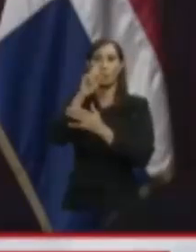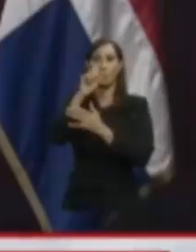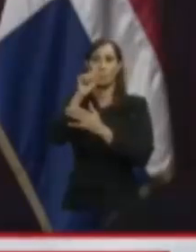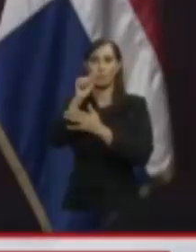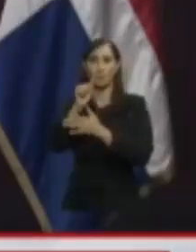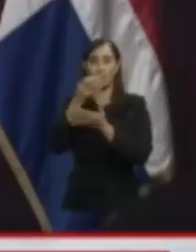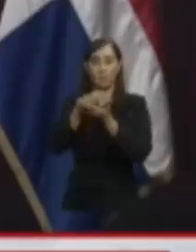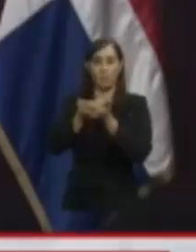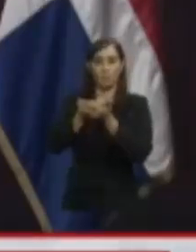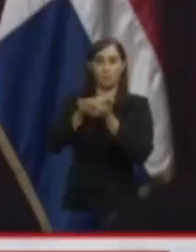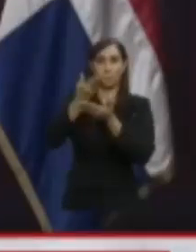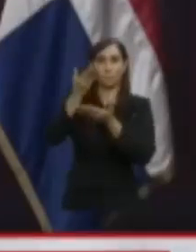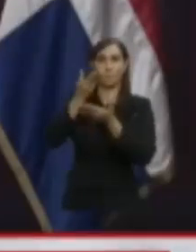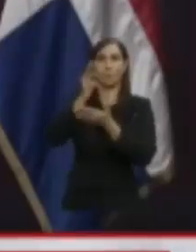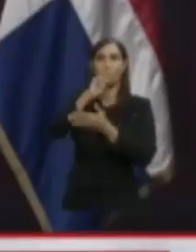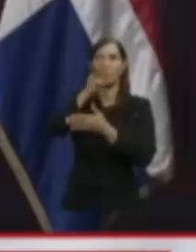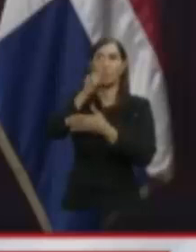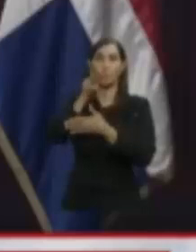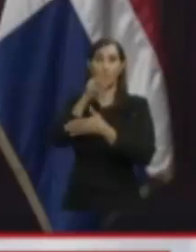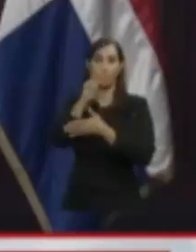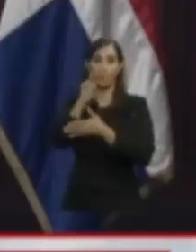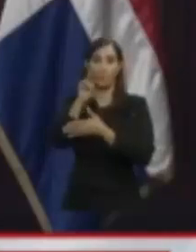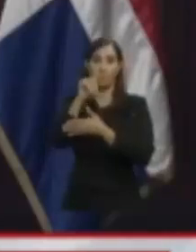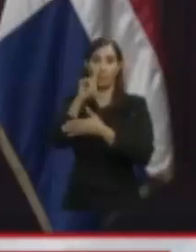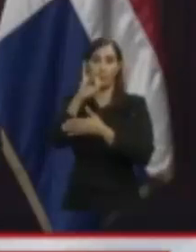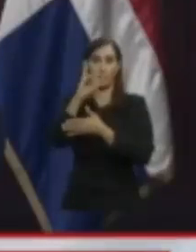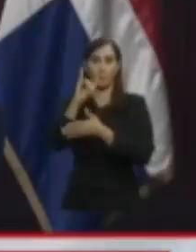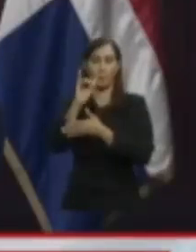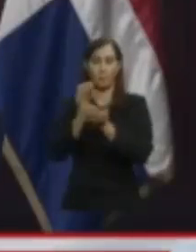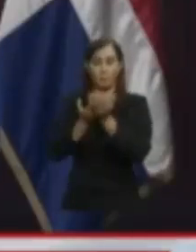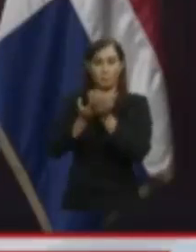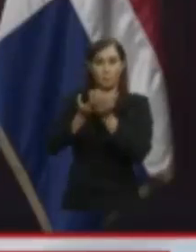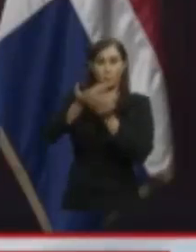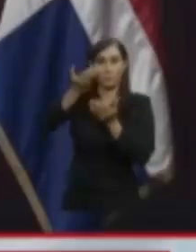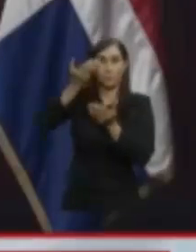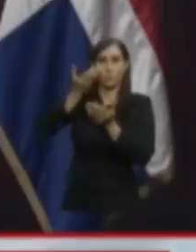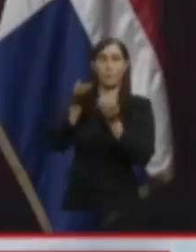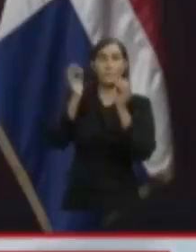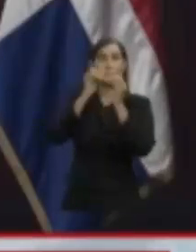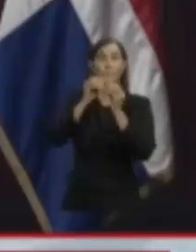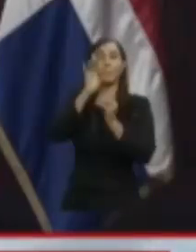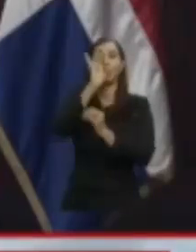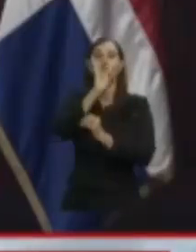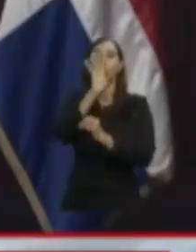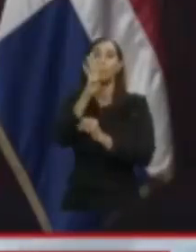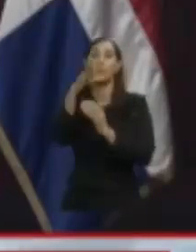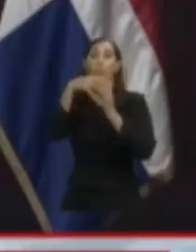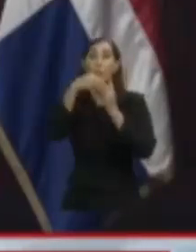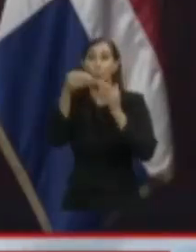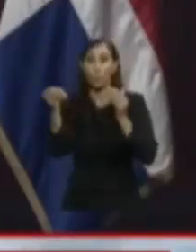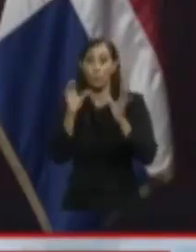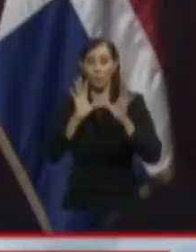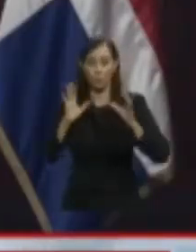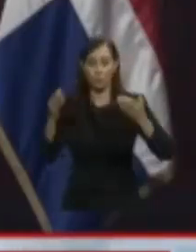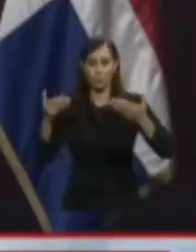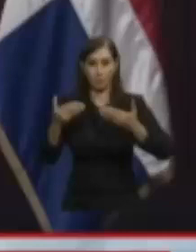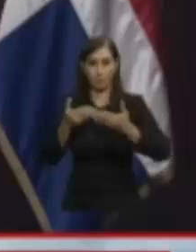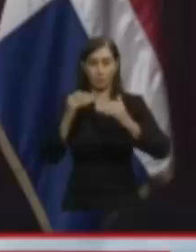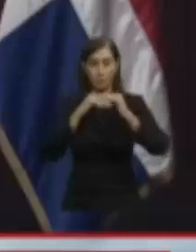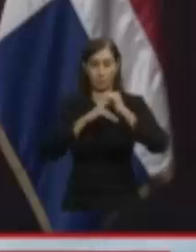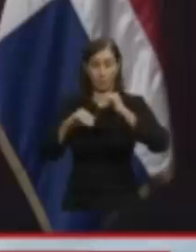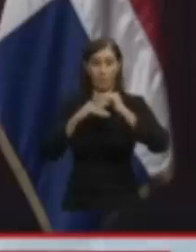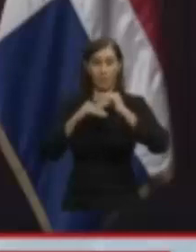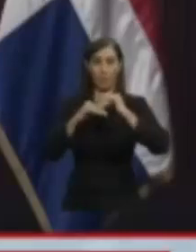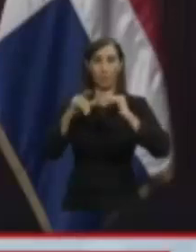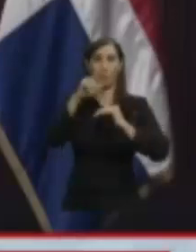Mira vamos a redireccionar esto como se ha hecho toda la vida en este país y por lo menos ahora yo no yo no digo que no